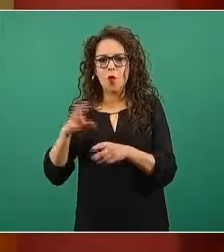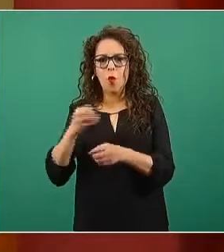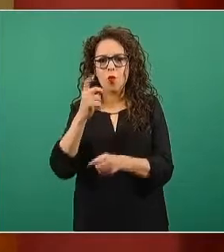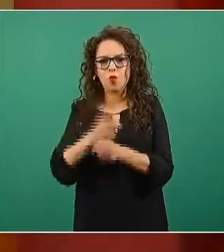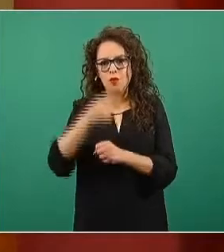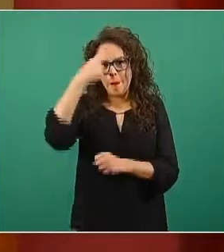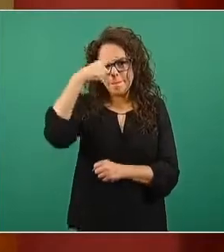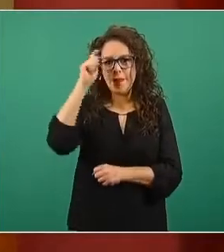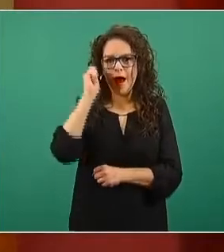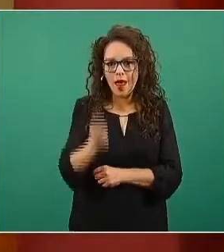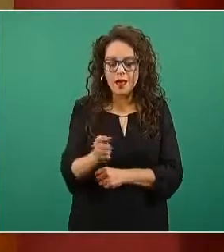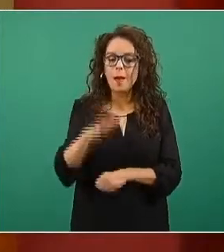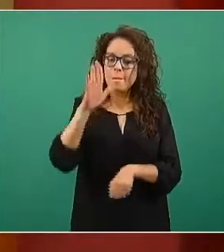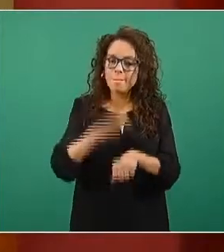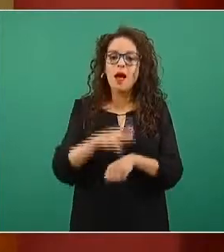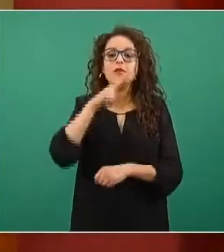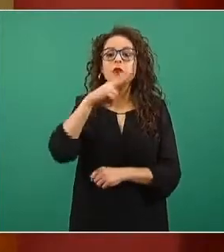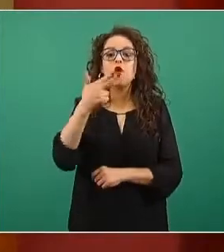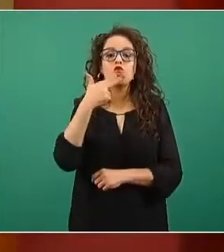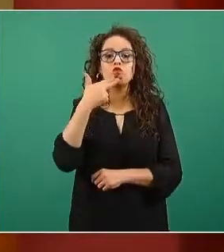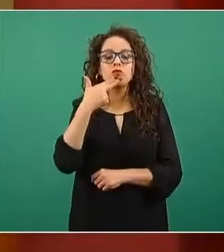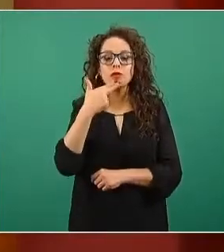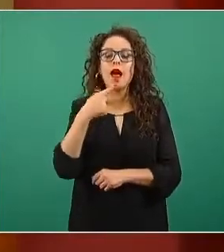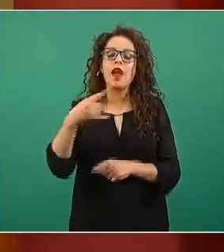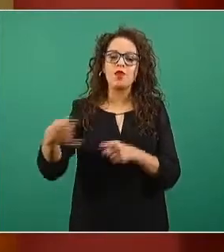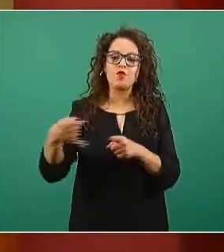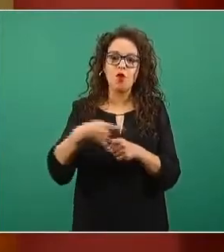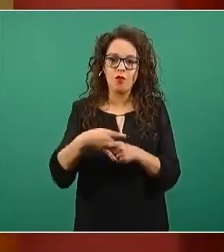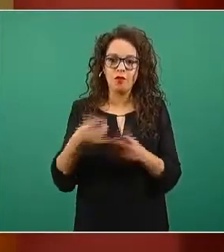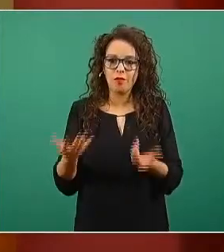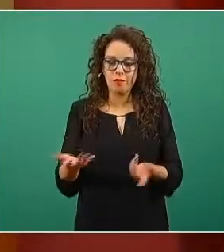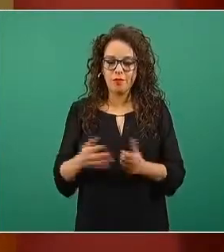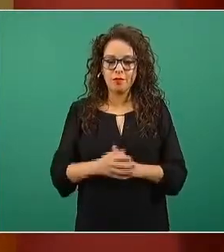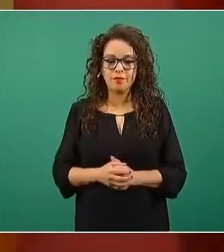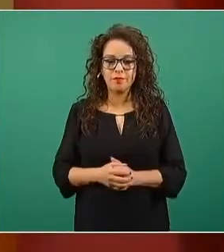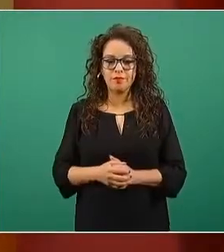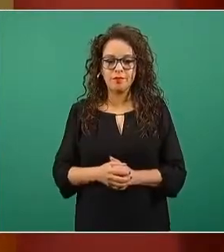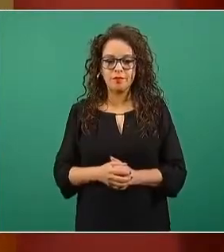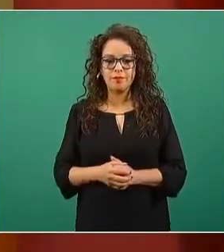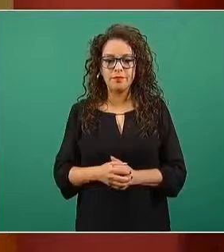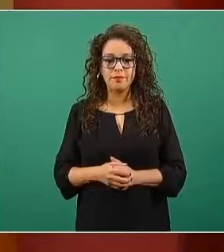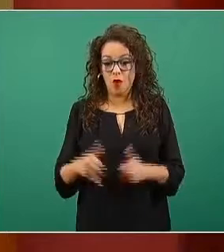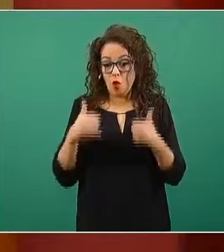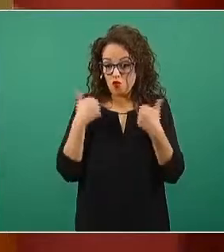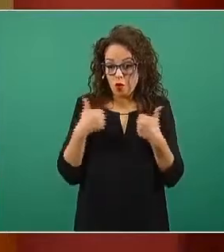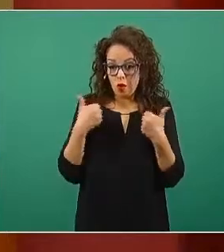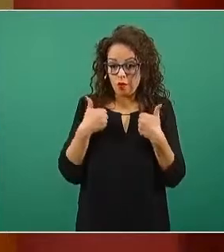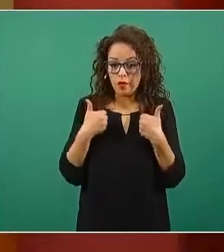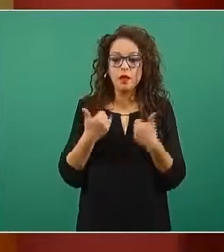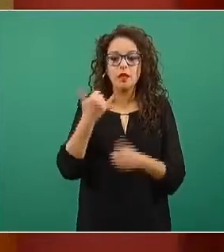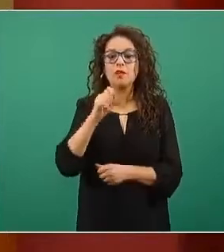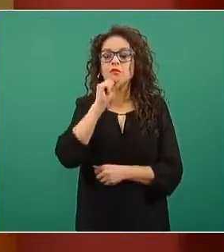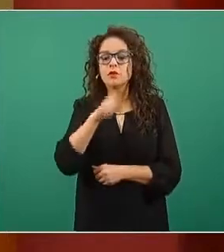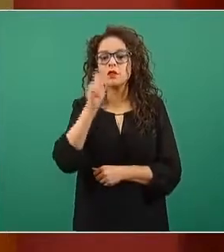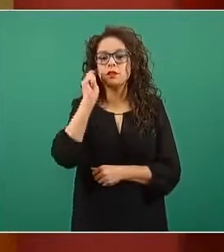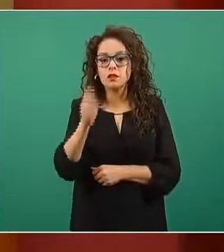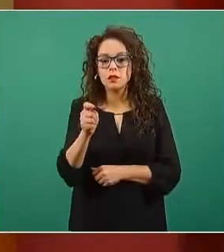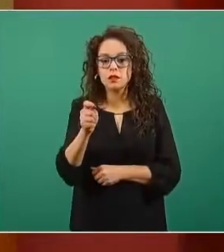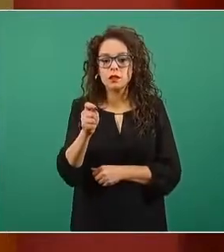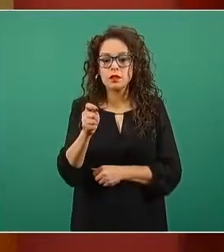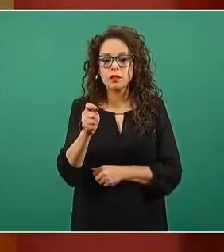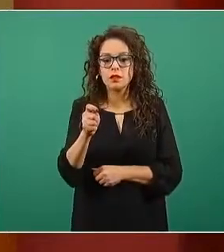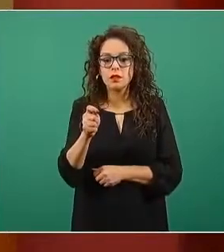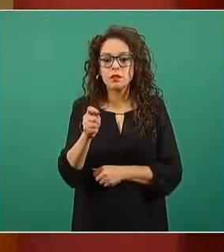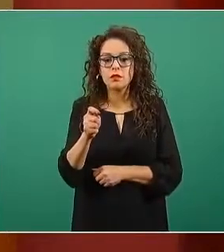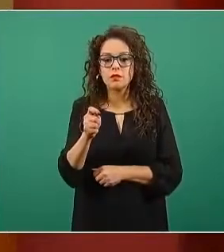en nuestra población, tanto en la población sexualmente activa en general, pero sobre todo en el grupo de las